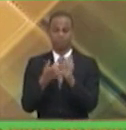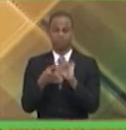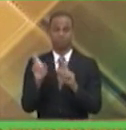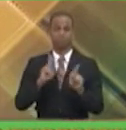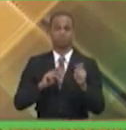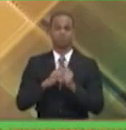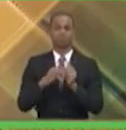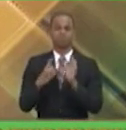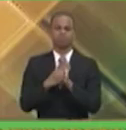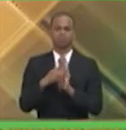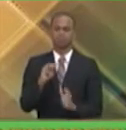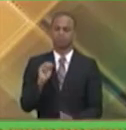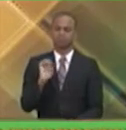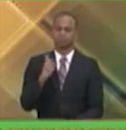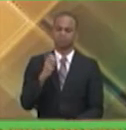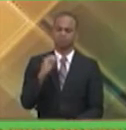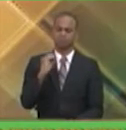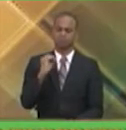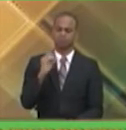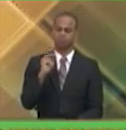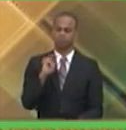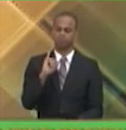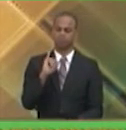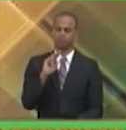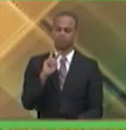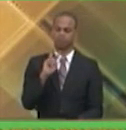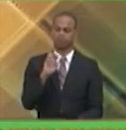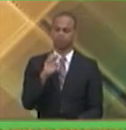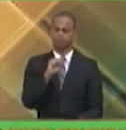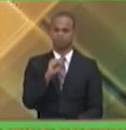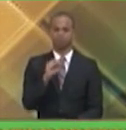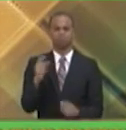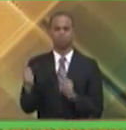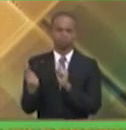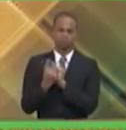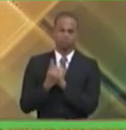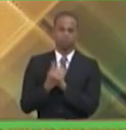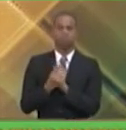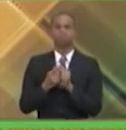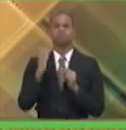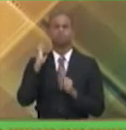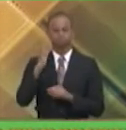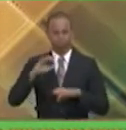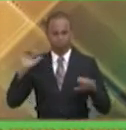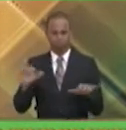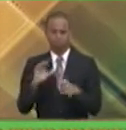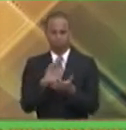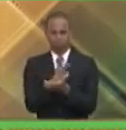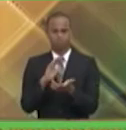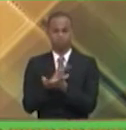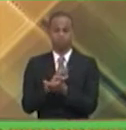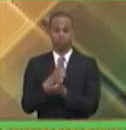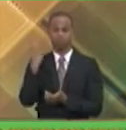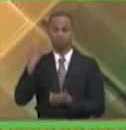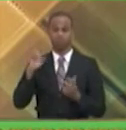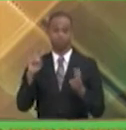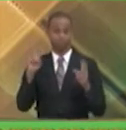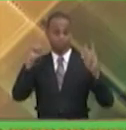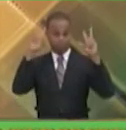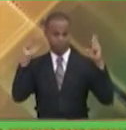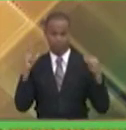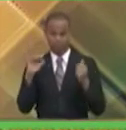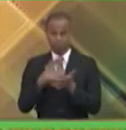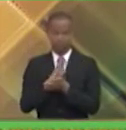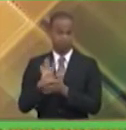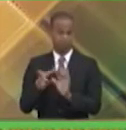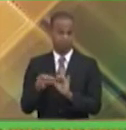con Discapacidad, Máximo Nieves, se allegó a mí y dijo: vamos a poner una escuela, ya que en Villa Altagracia no hay escuela